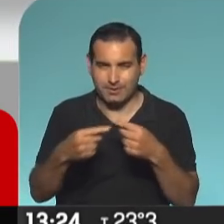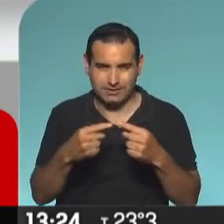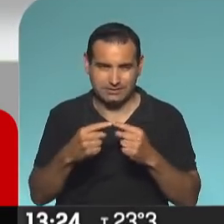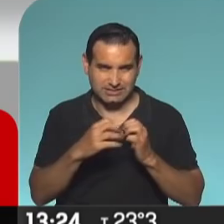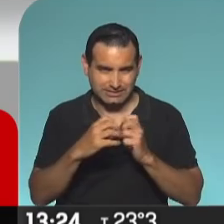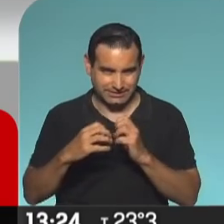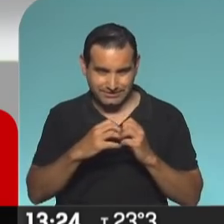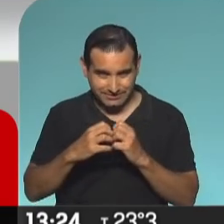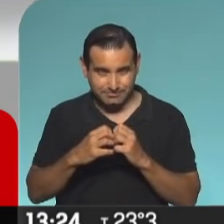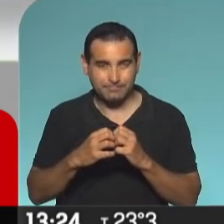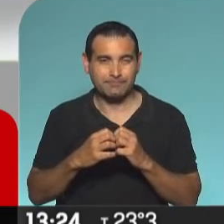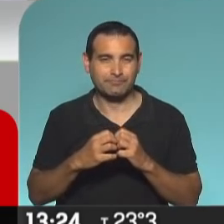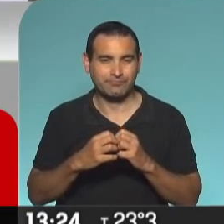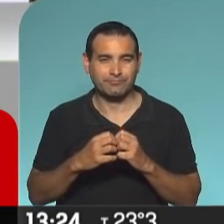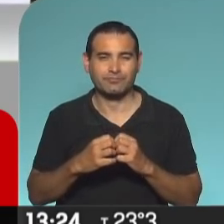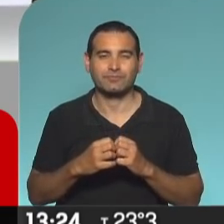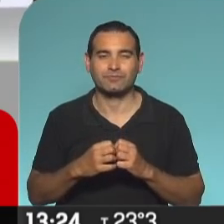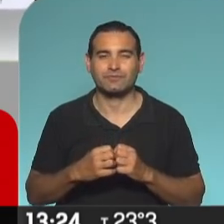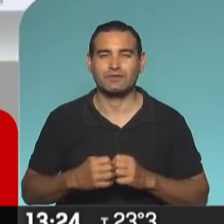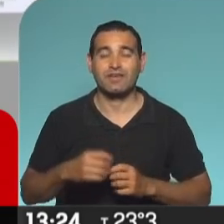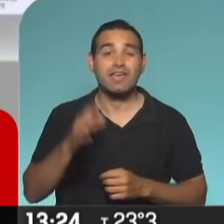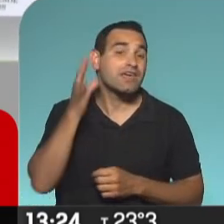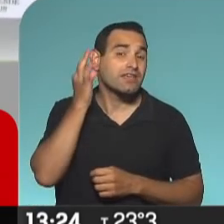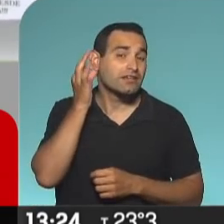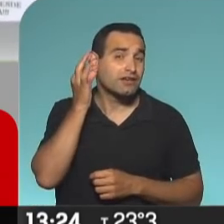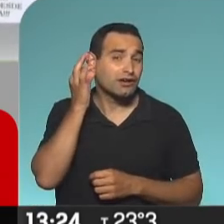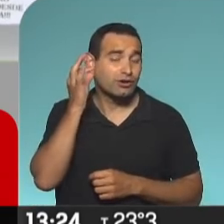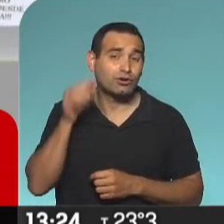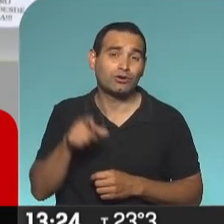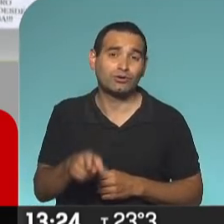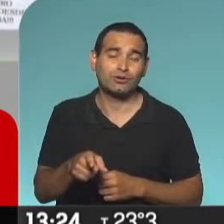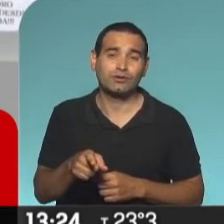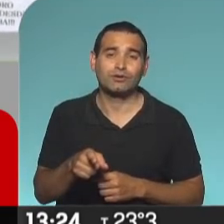en ese problema y en esa tirantez, Diego aprovechaba y hacía